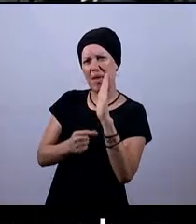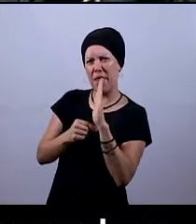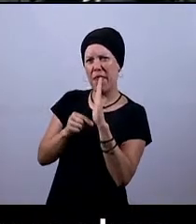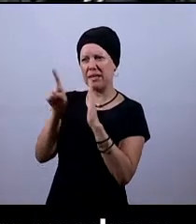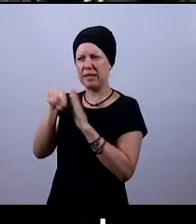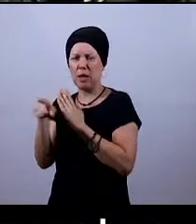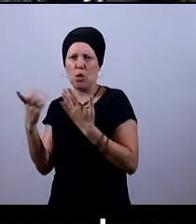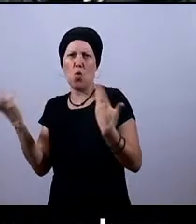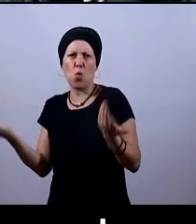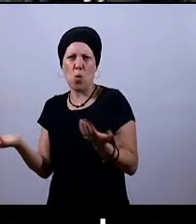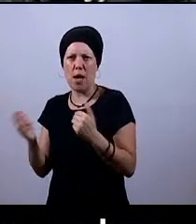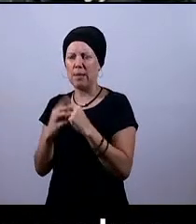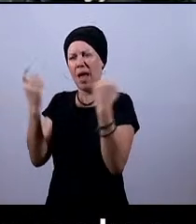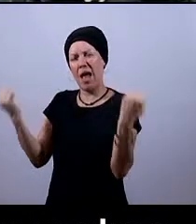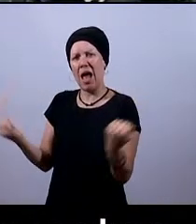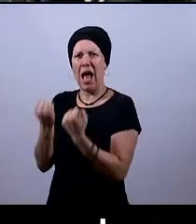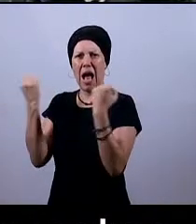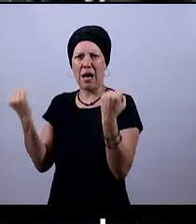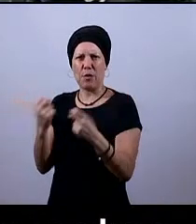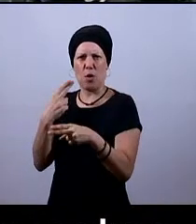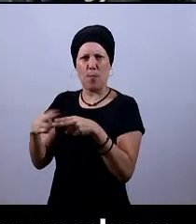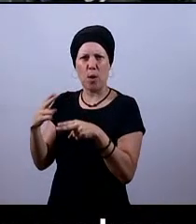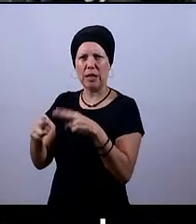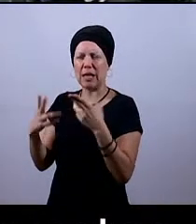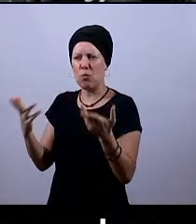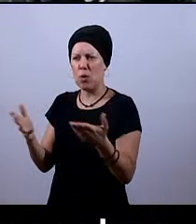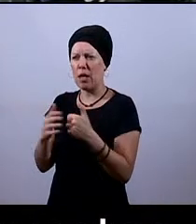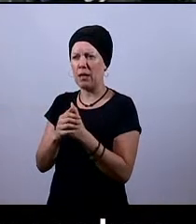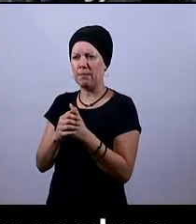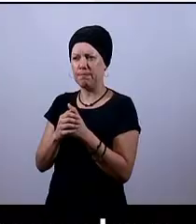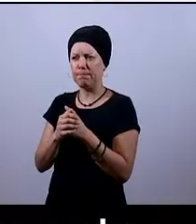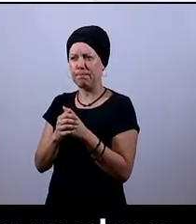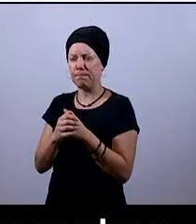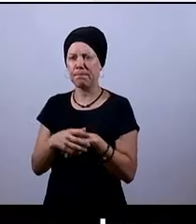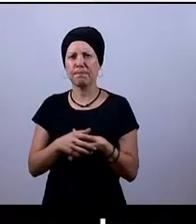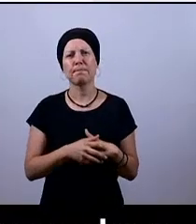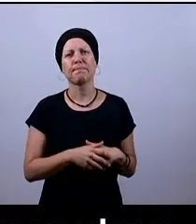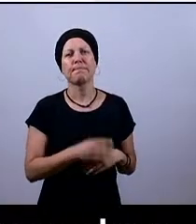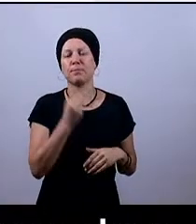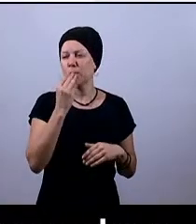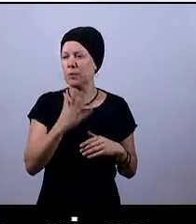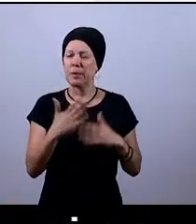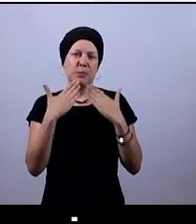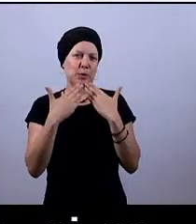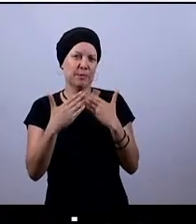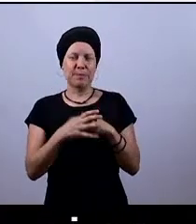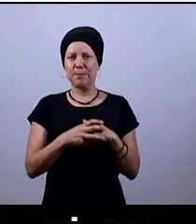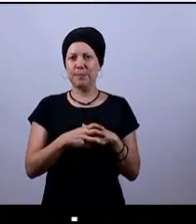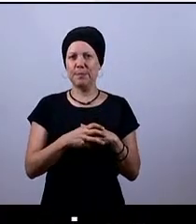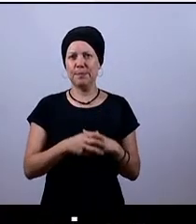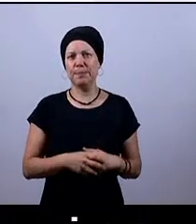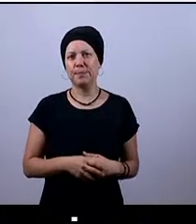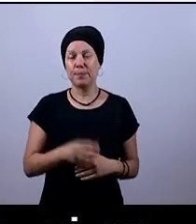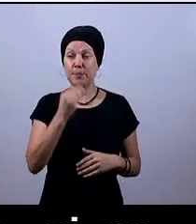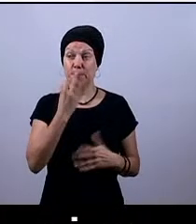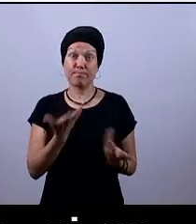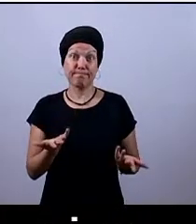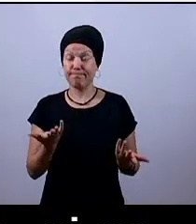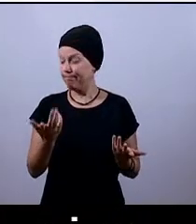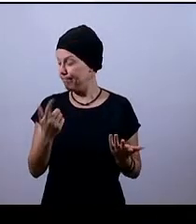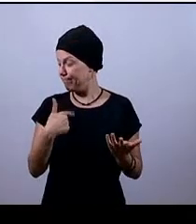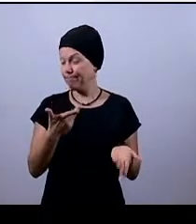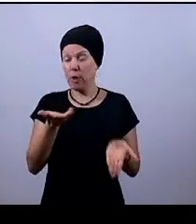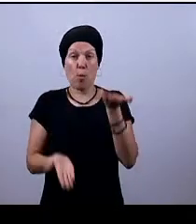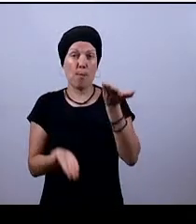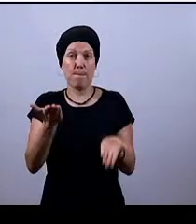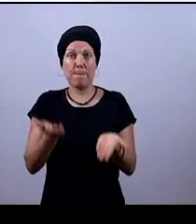política y a lo mejor de cara al verano pues si se está redactando ya el nuevo presupuesto. Muy bien, muchísimas gracias. Bueno, pues yo en esa valoración